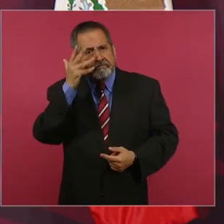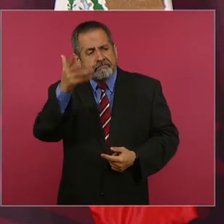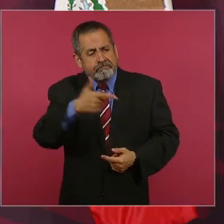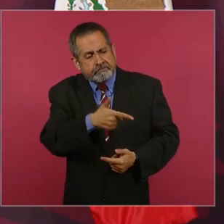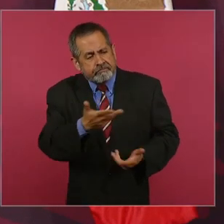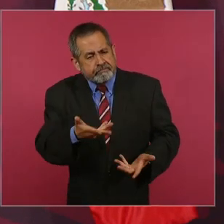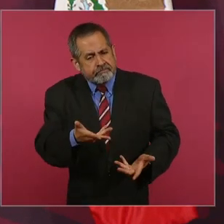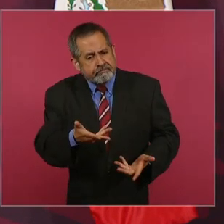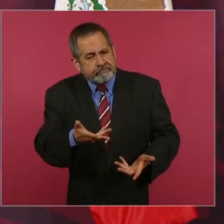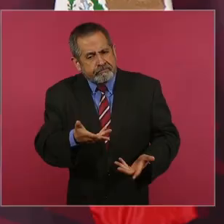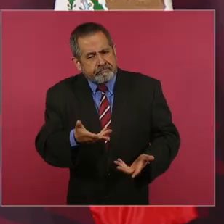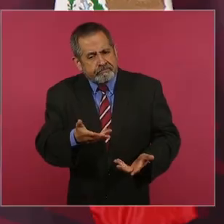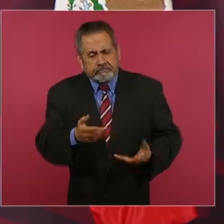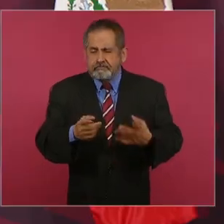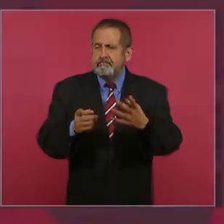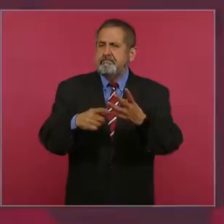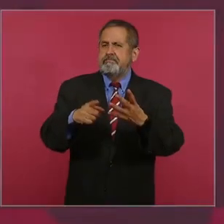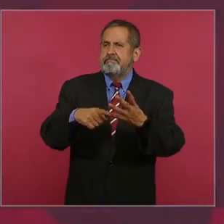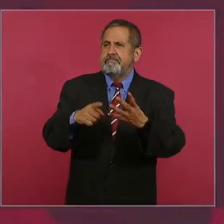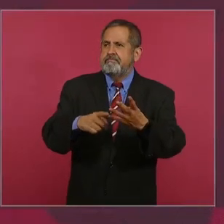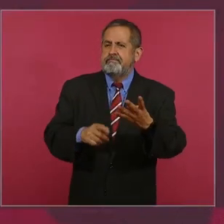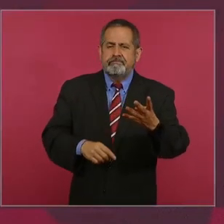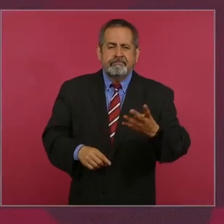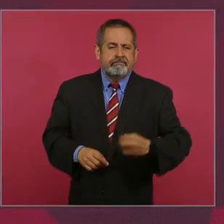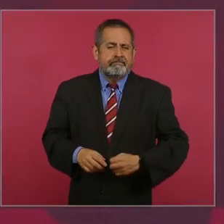punto número cuatro